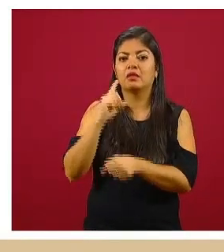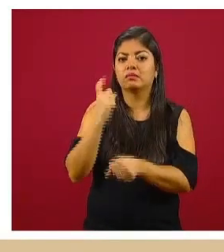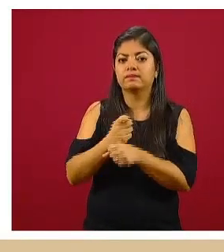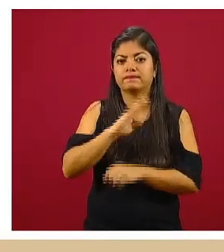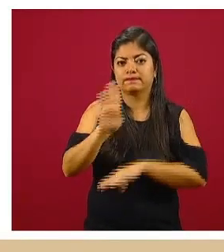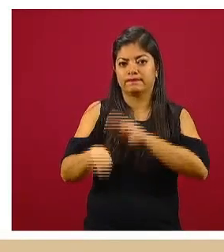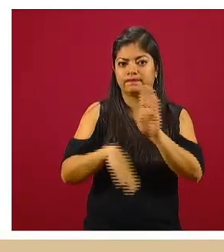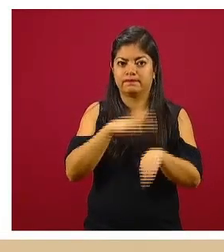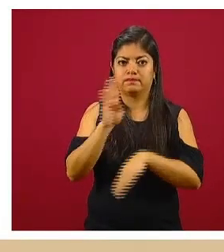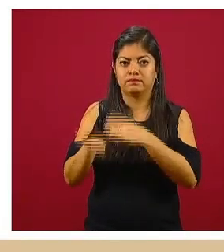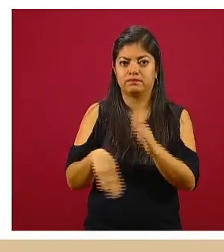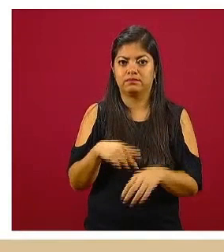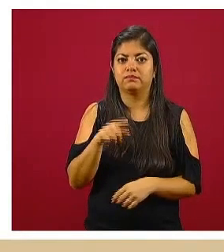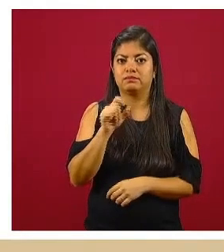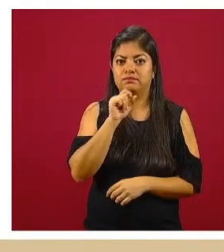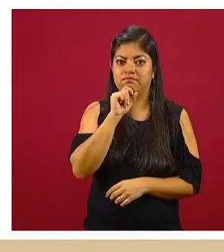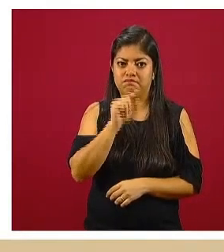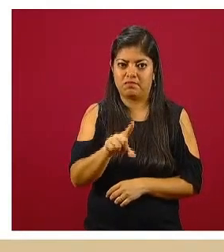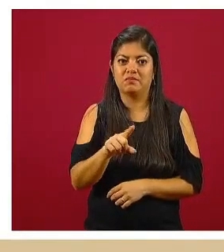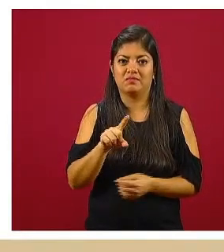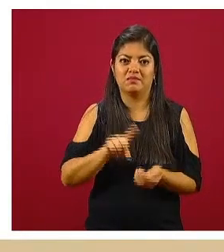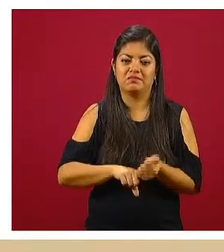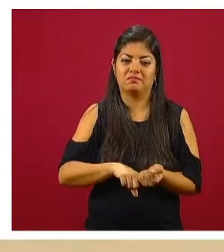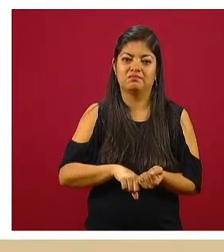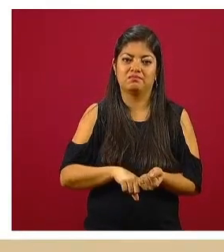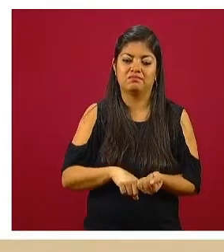de acuerdo a la ocurrencia de las